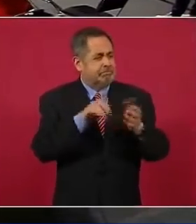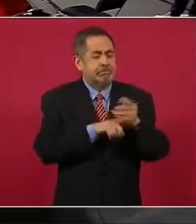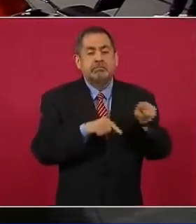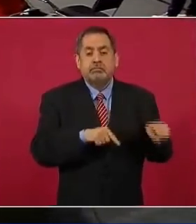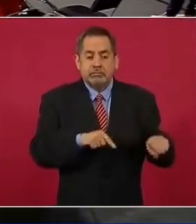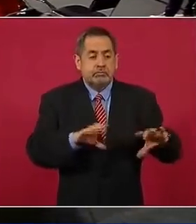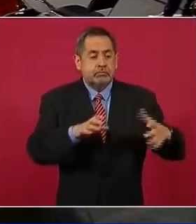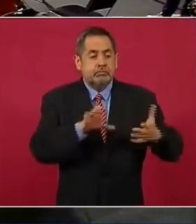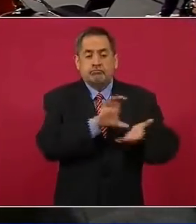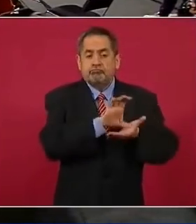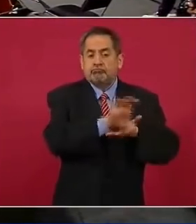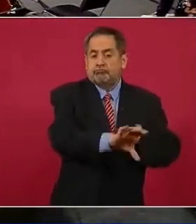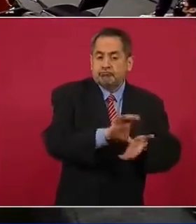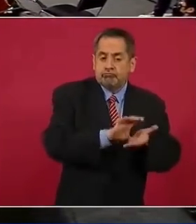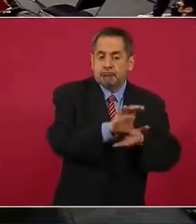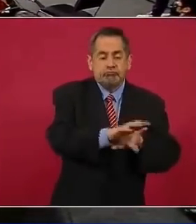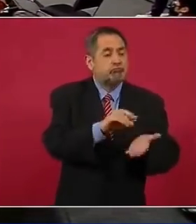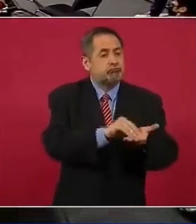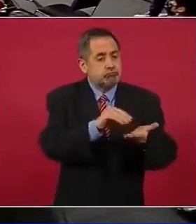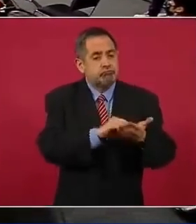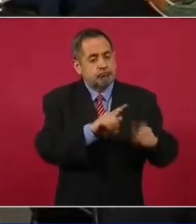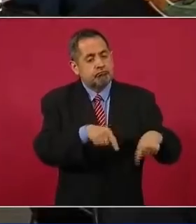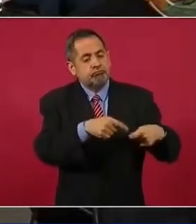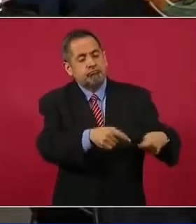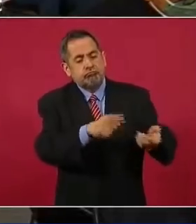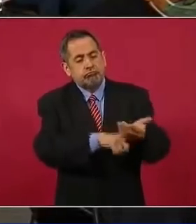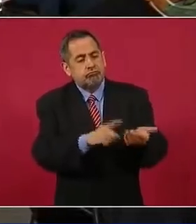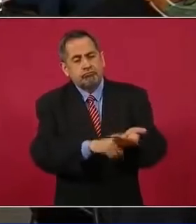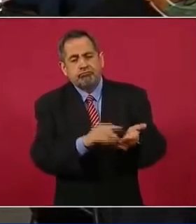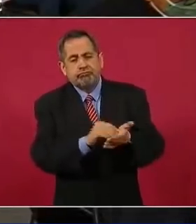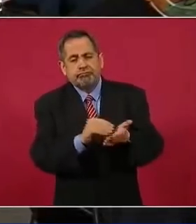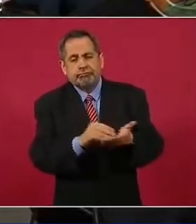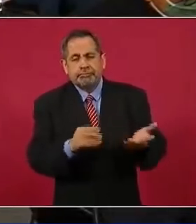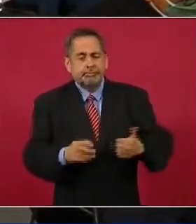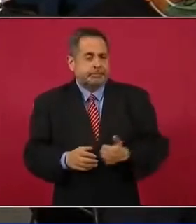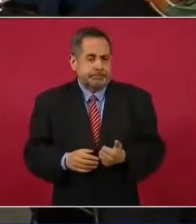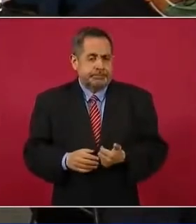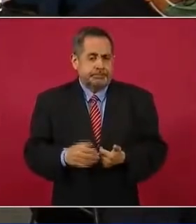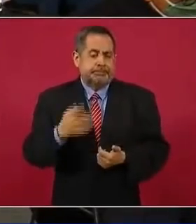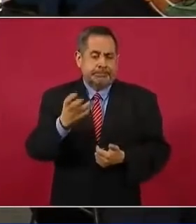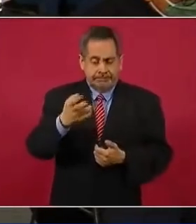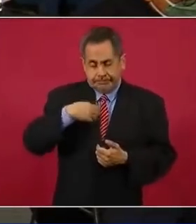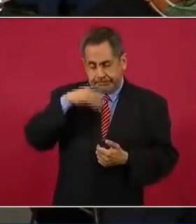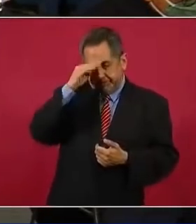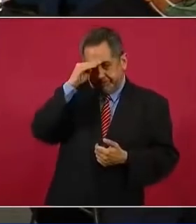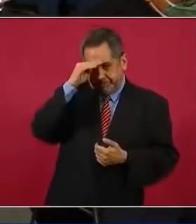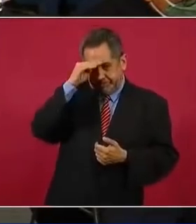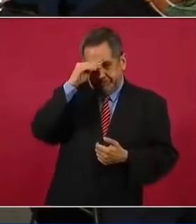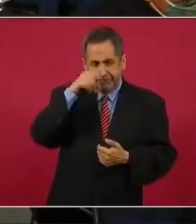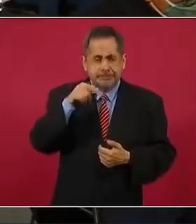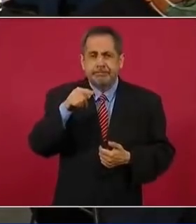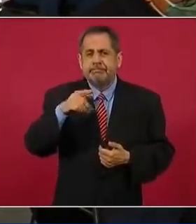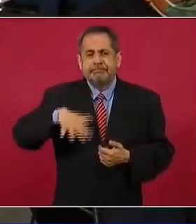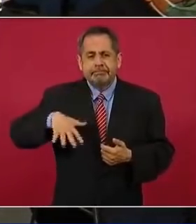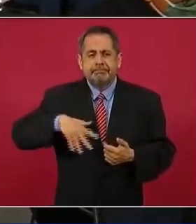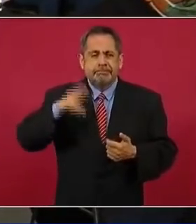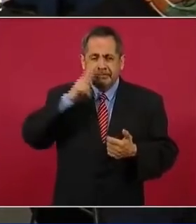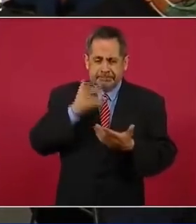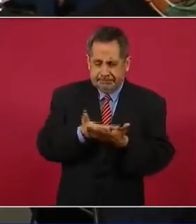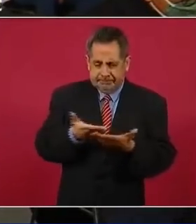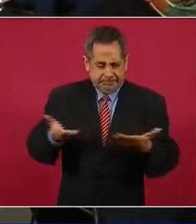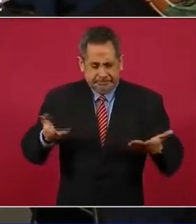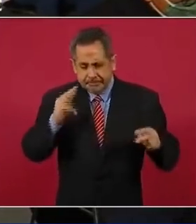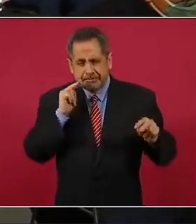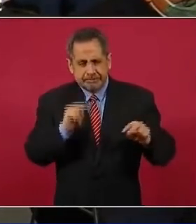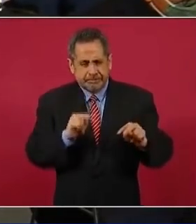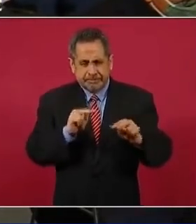sigan fluyendo, presidente. Finalmente, yo en este sentido, en todo este esquema, en los elementos que le menciono